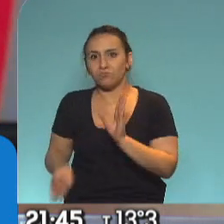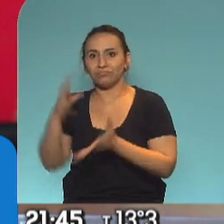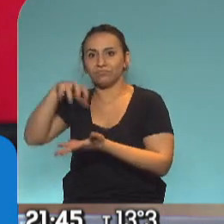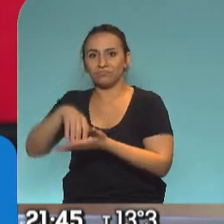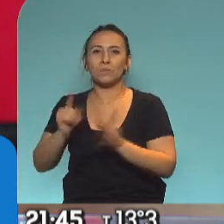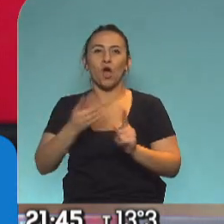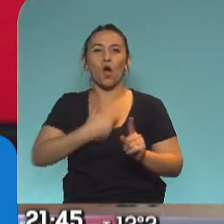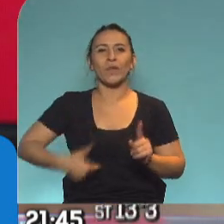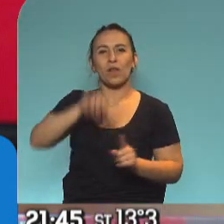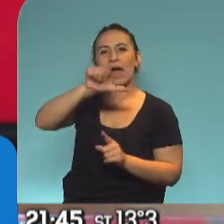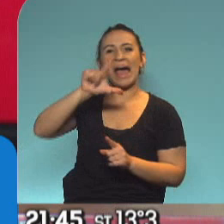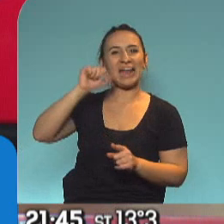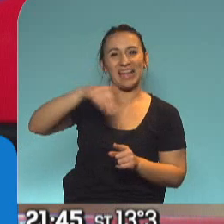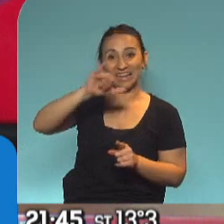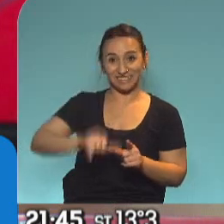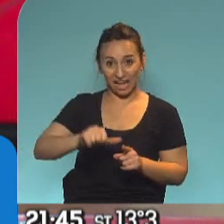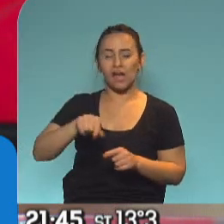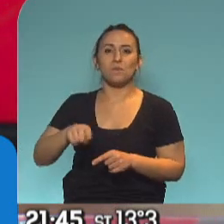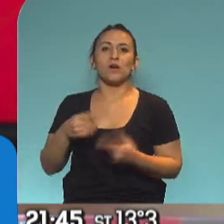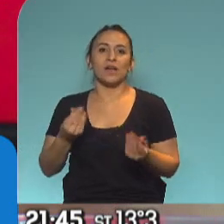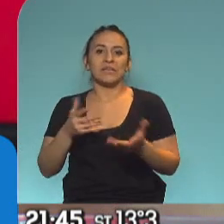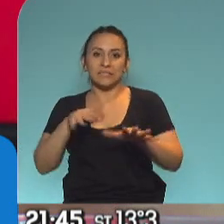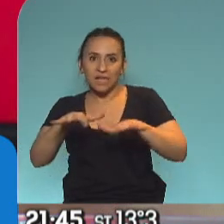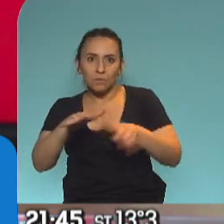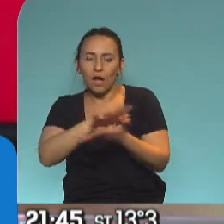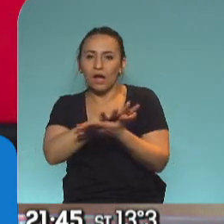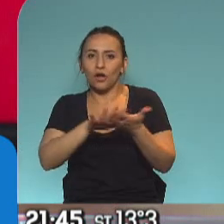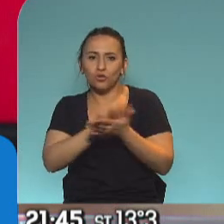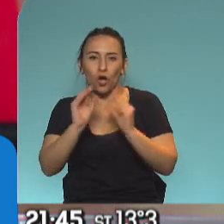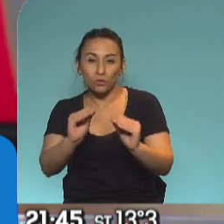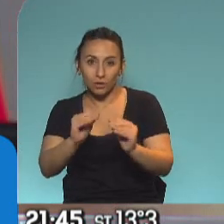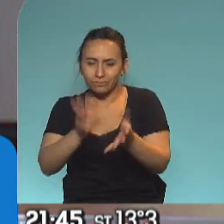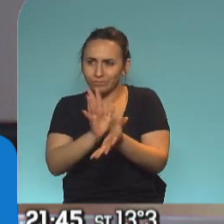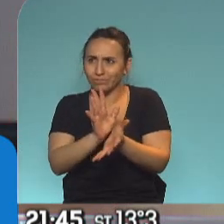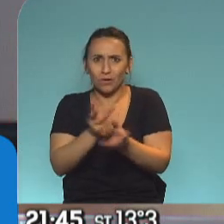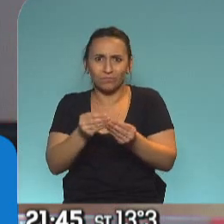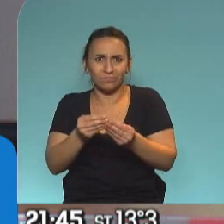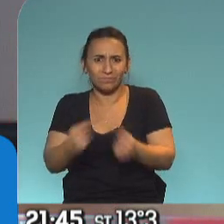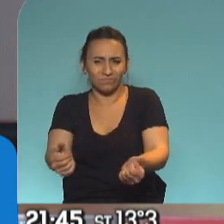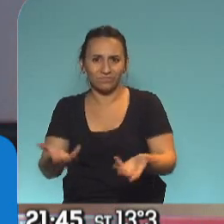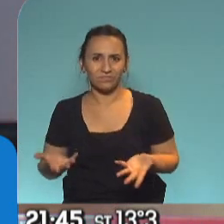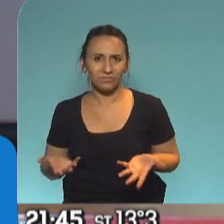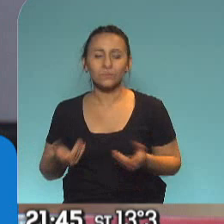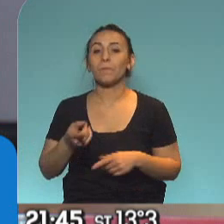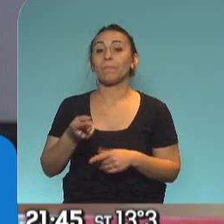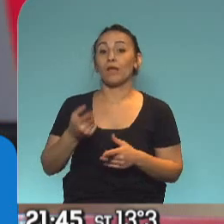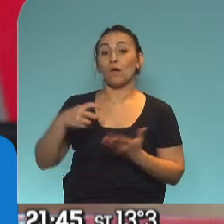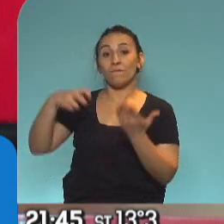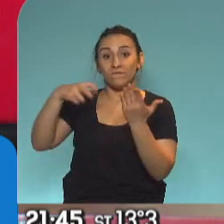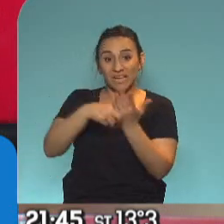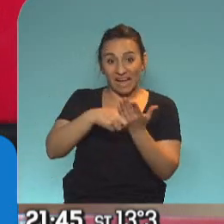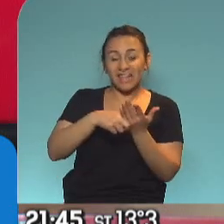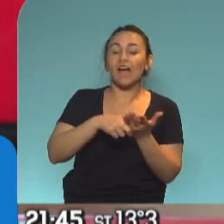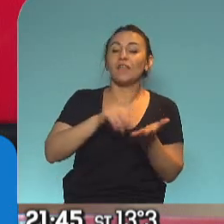Administrativa había muerto por inanición, directamente estaba desaparecida. Bueno, la Fiscalía de Investigación